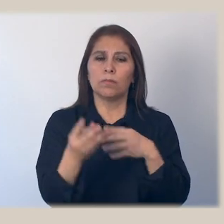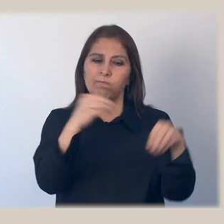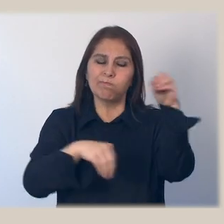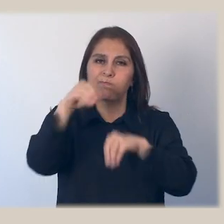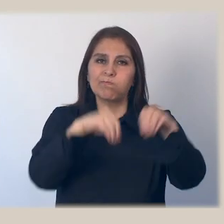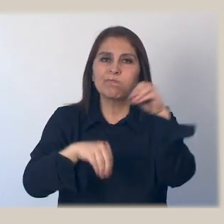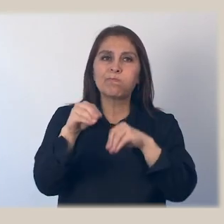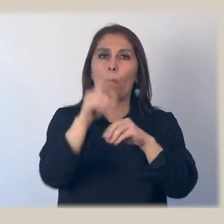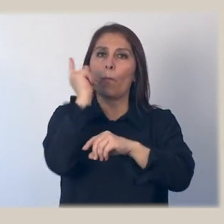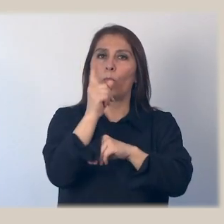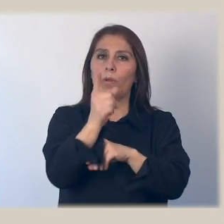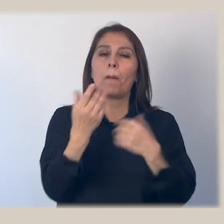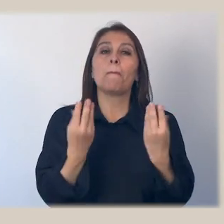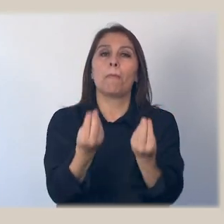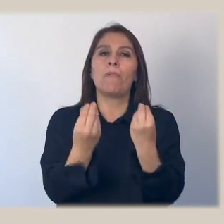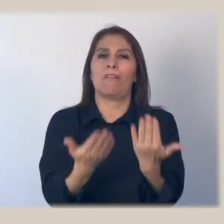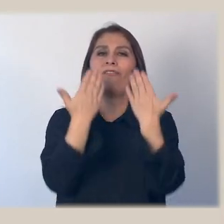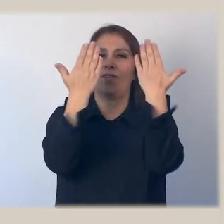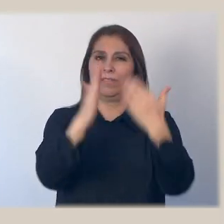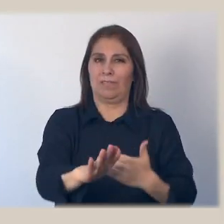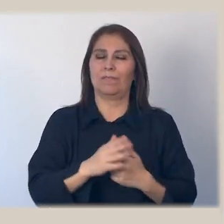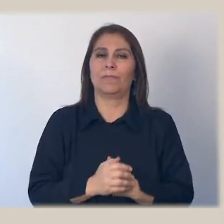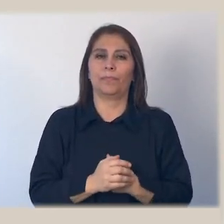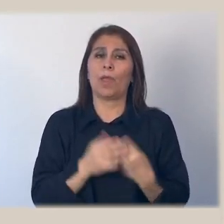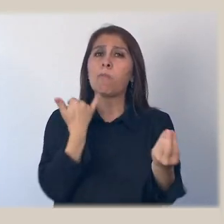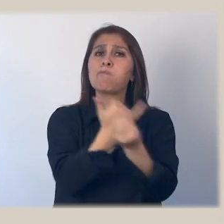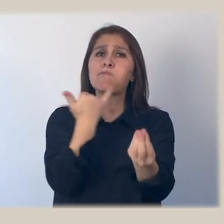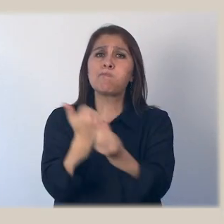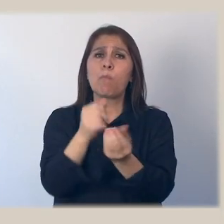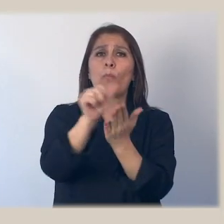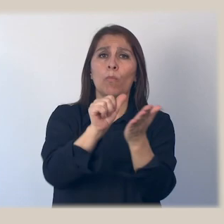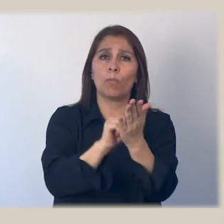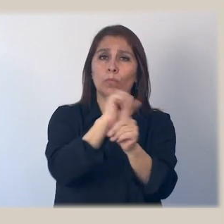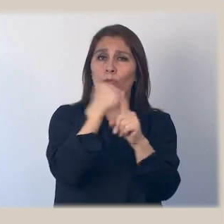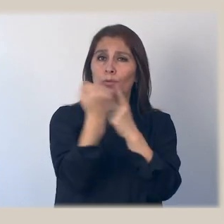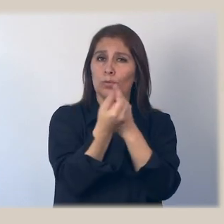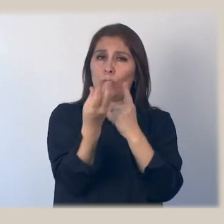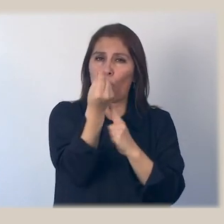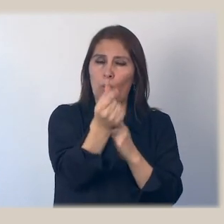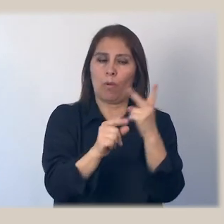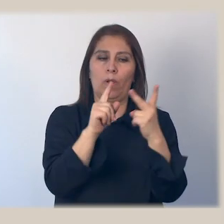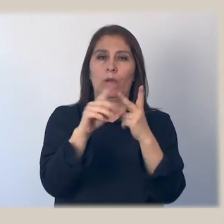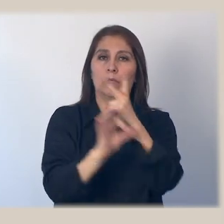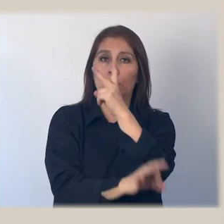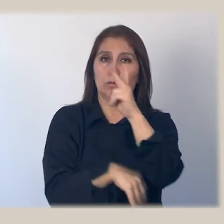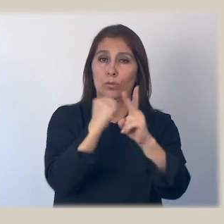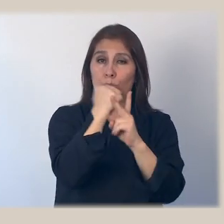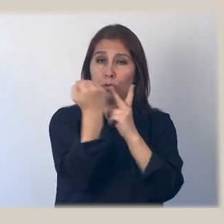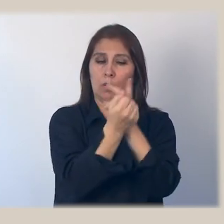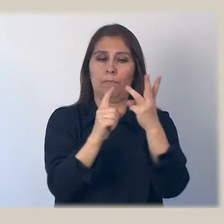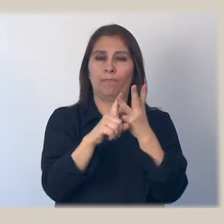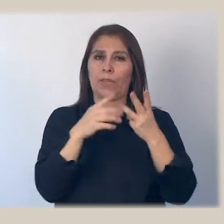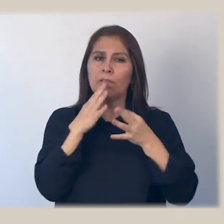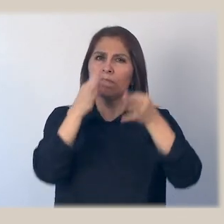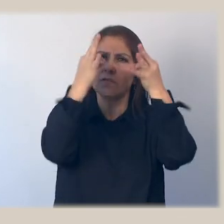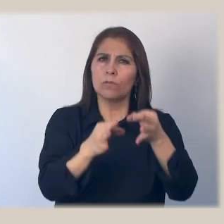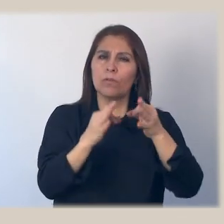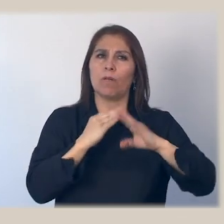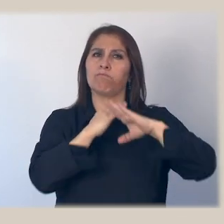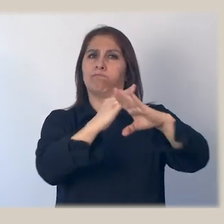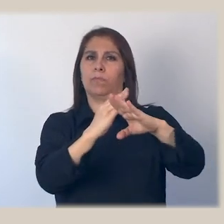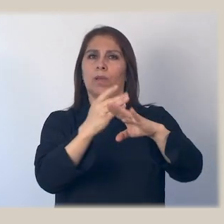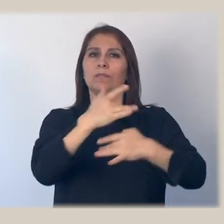referentes de política para el bienestar, que se concretan en programas socioeconómicos, psicosociales, seguridad y salud en el